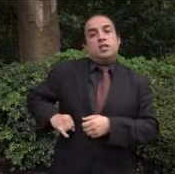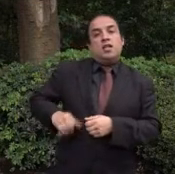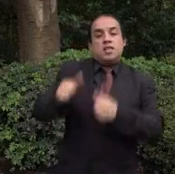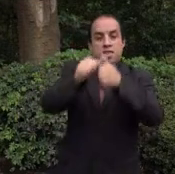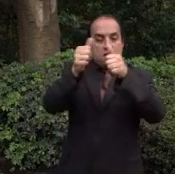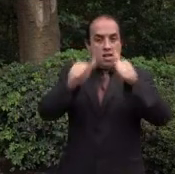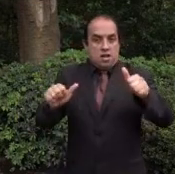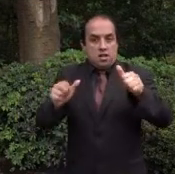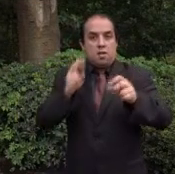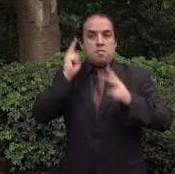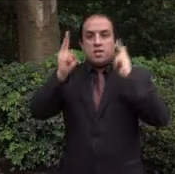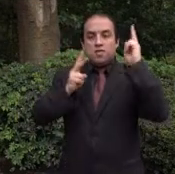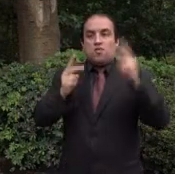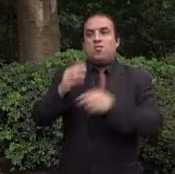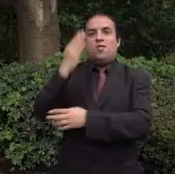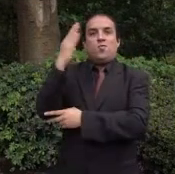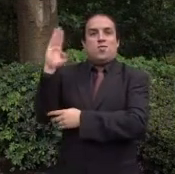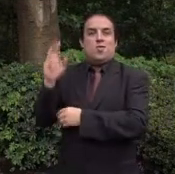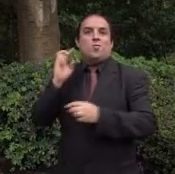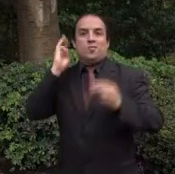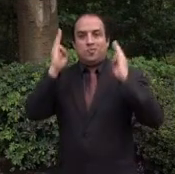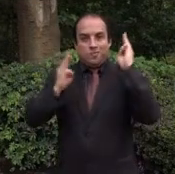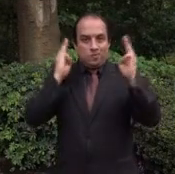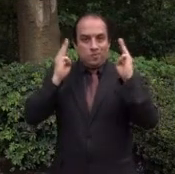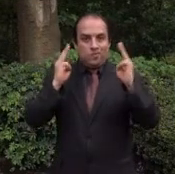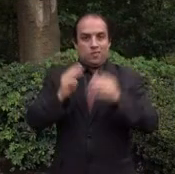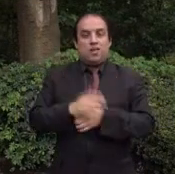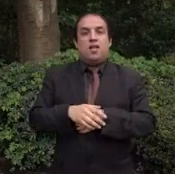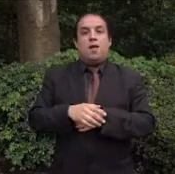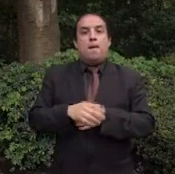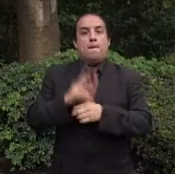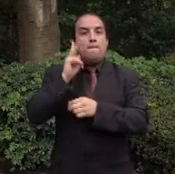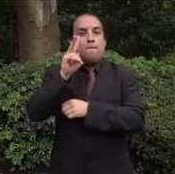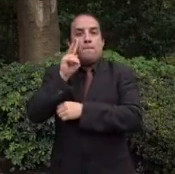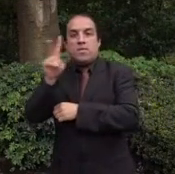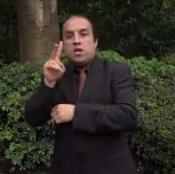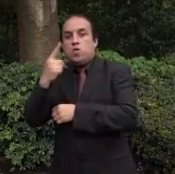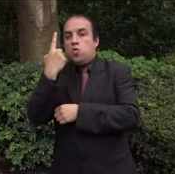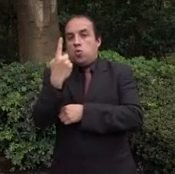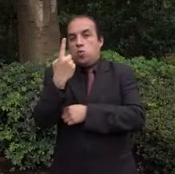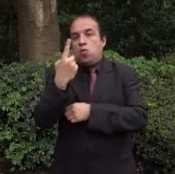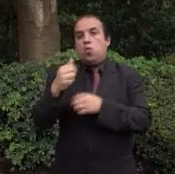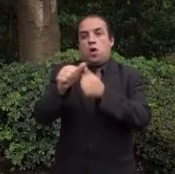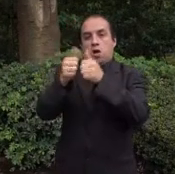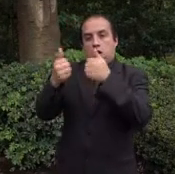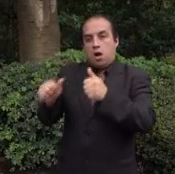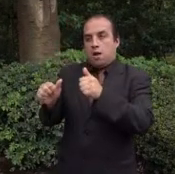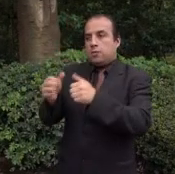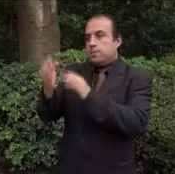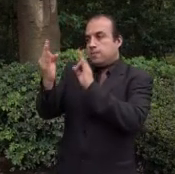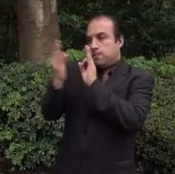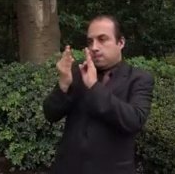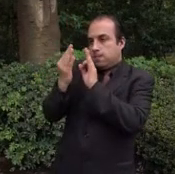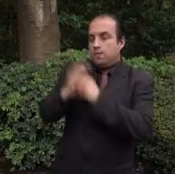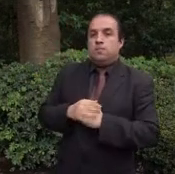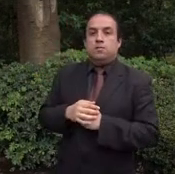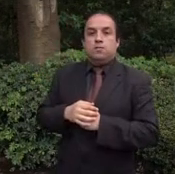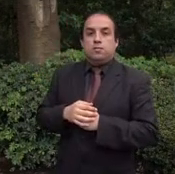es visitar una bodega de un museo, es visitar una colección, ver de cerca una pieza. Y esto va